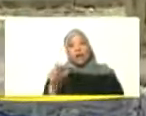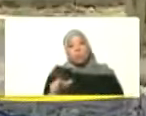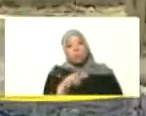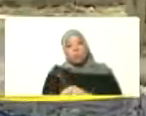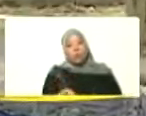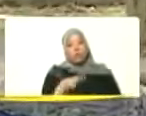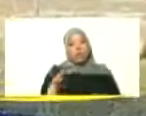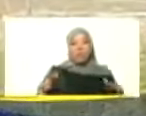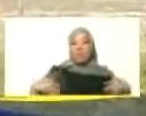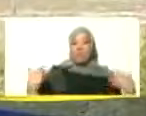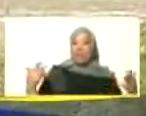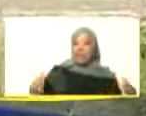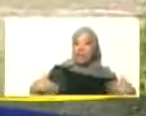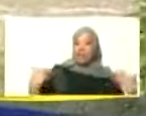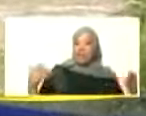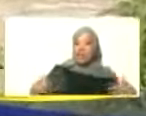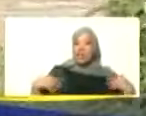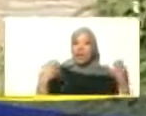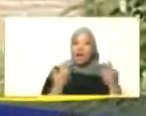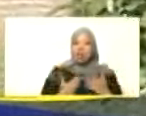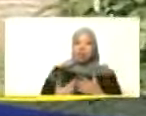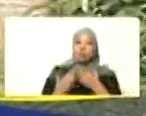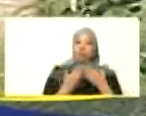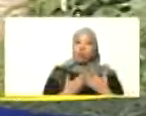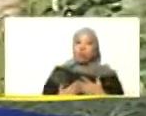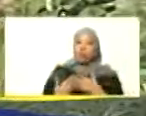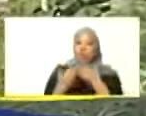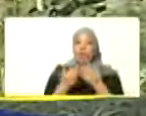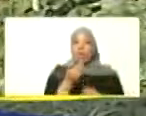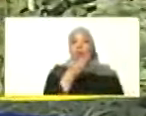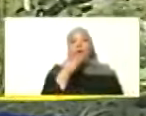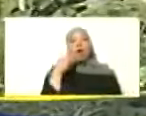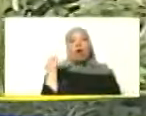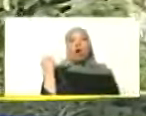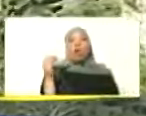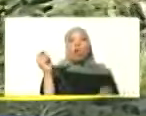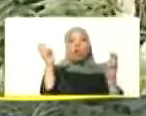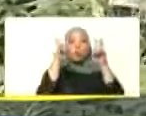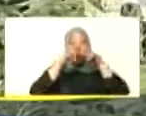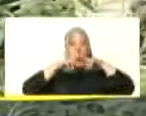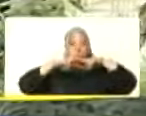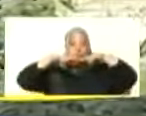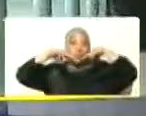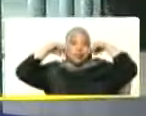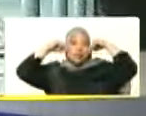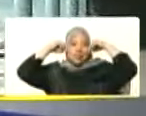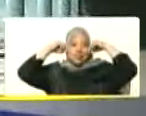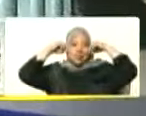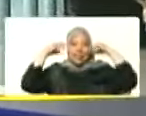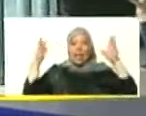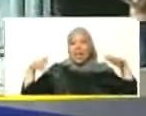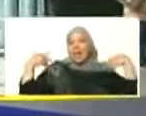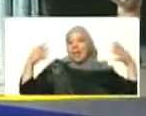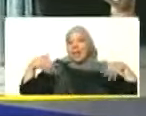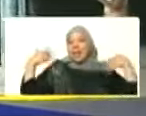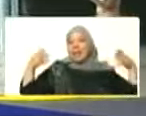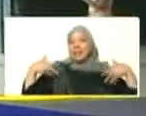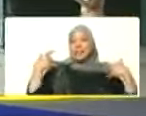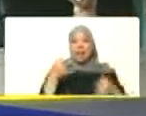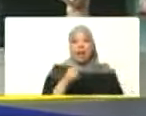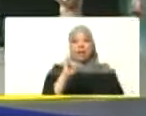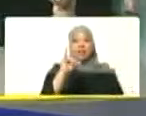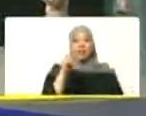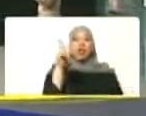y sobre todo los estudiantes y la juventud con esa sonrisa que tienen y la alegría de que van a tener